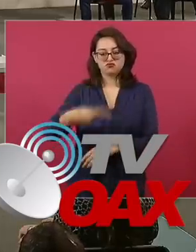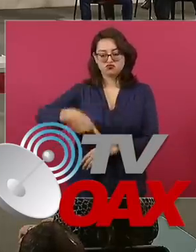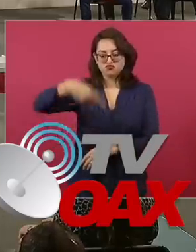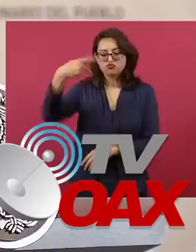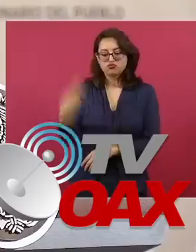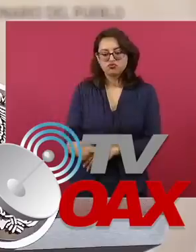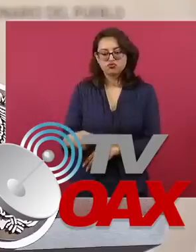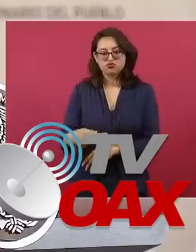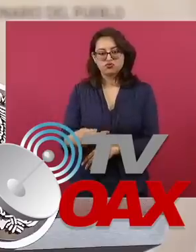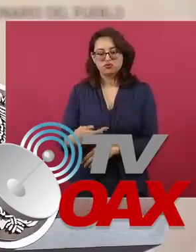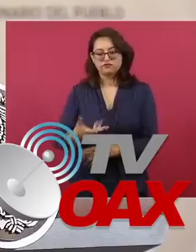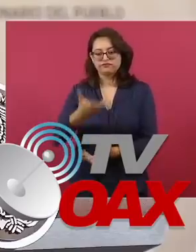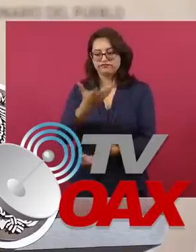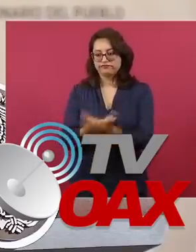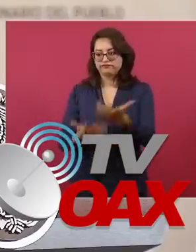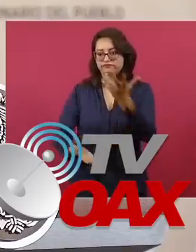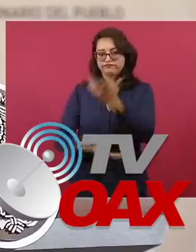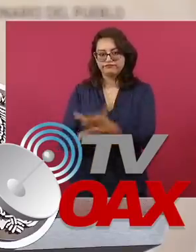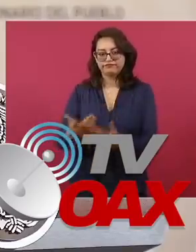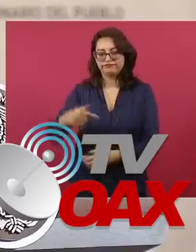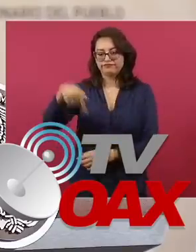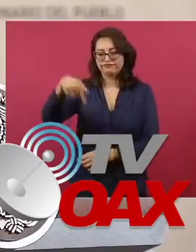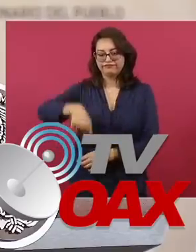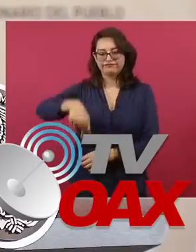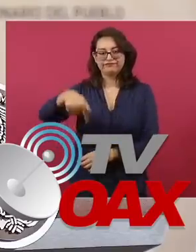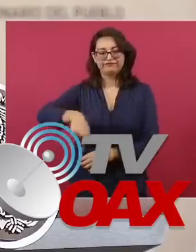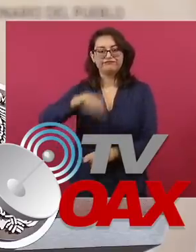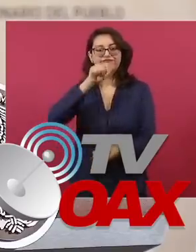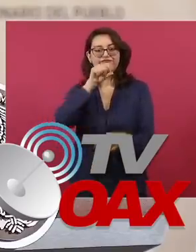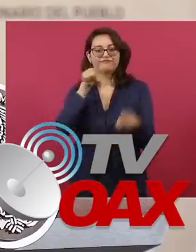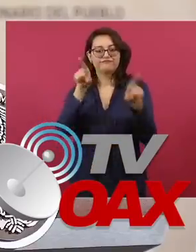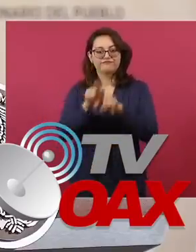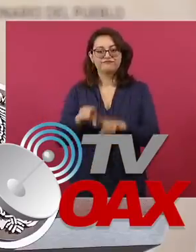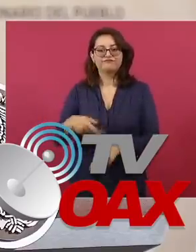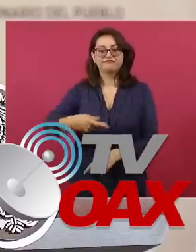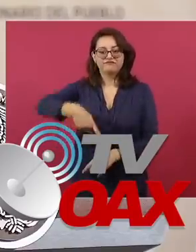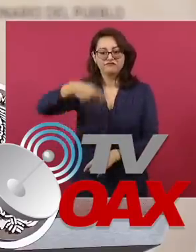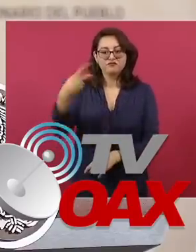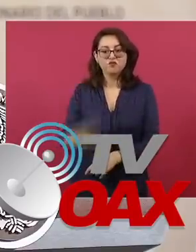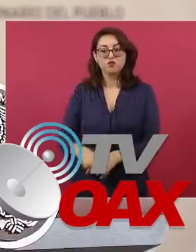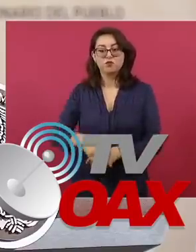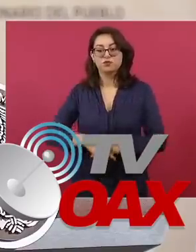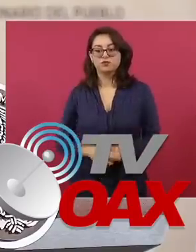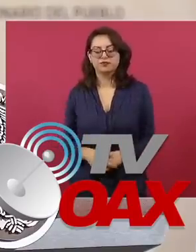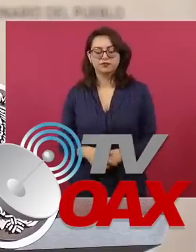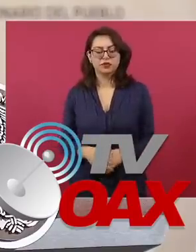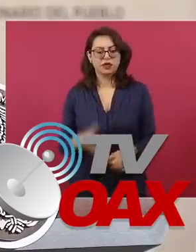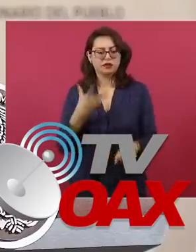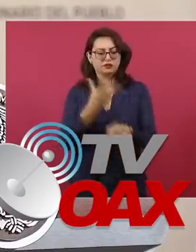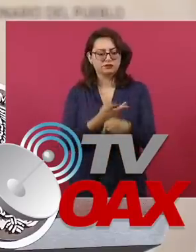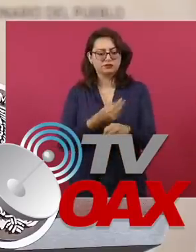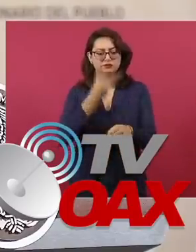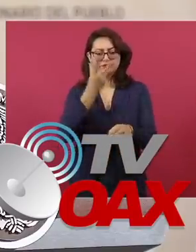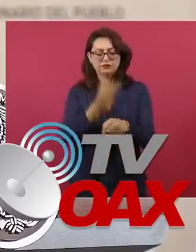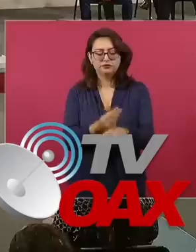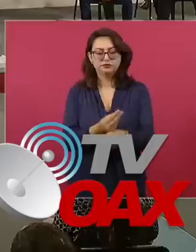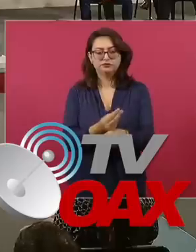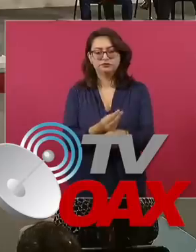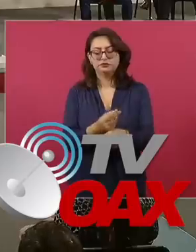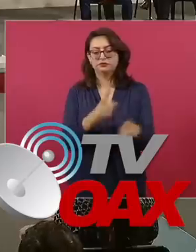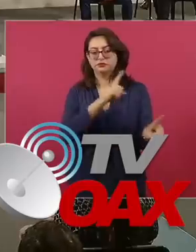porque detrás del tornillo más pequeño y hasta el sistema más sofisticado está la mano de obra mexicana, esta mano de